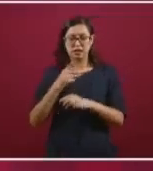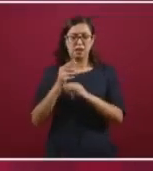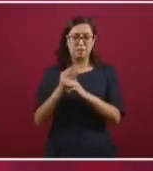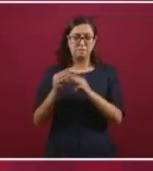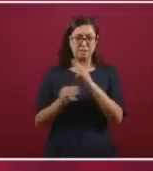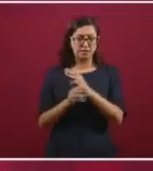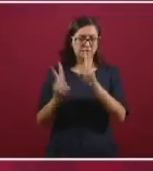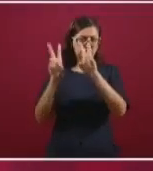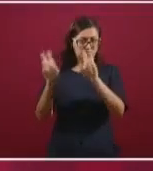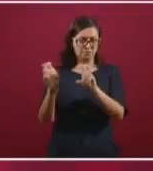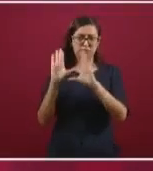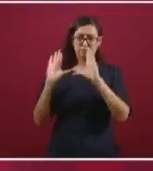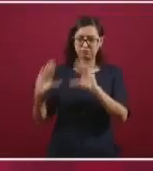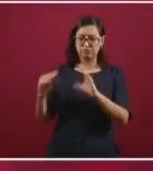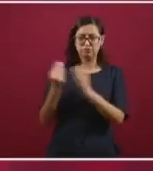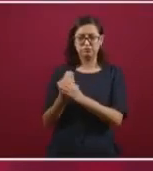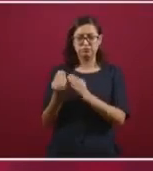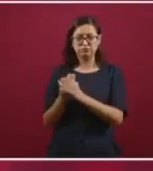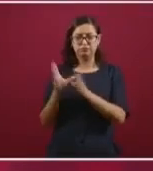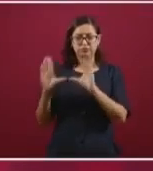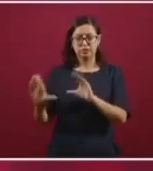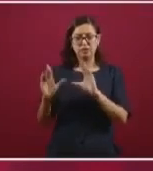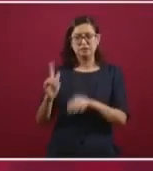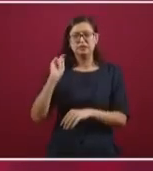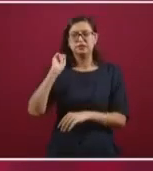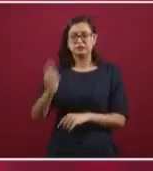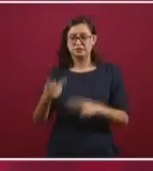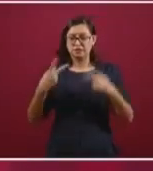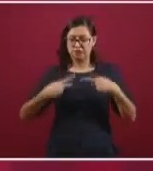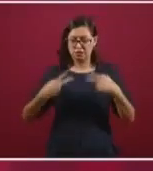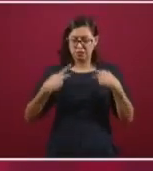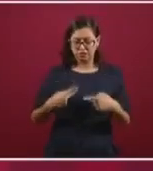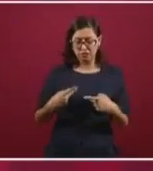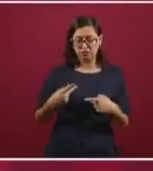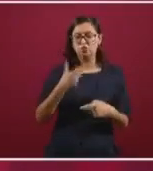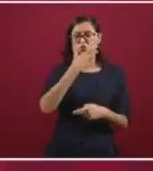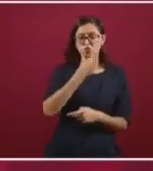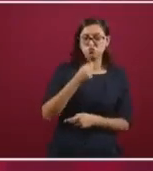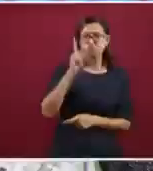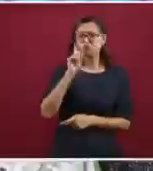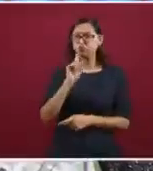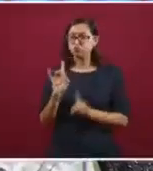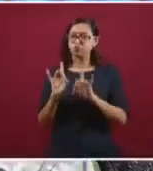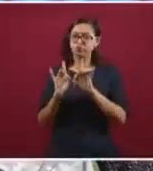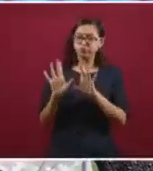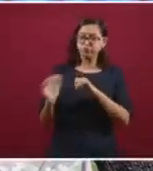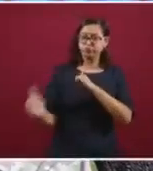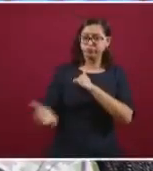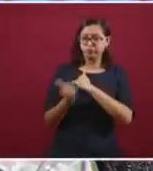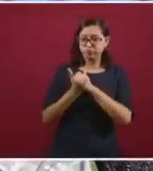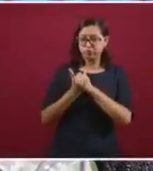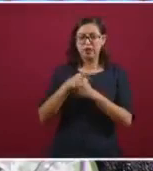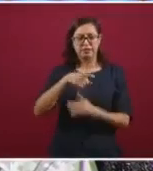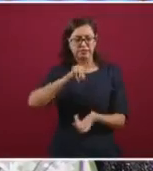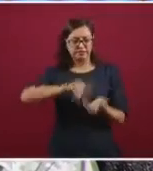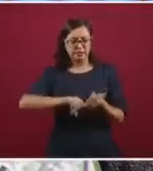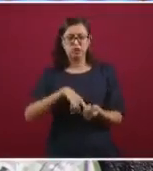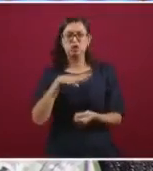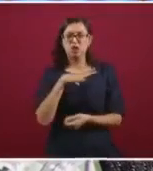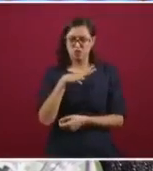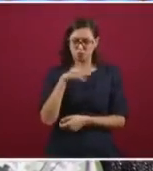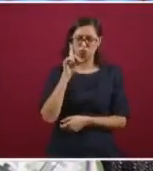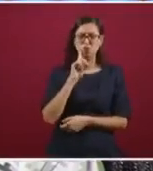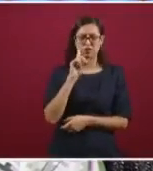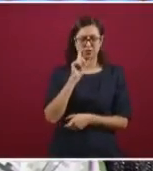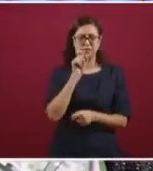simplemente para que el personal de Guardia Nacional, tanto hombres como mujeres, también tenemos personal femenino en la Guardia